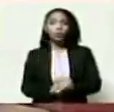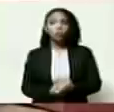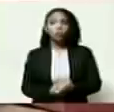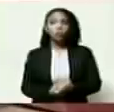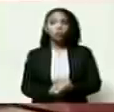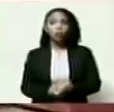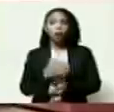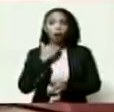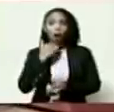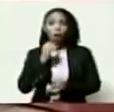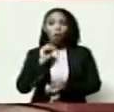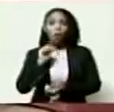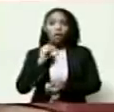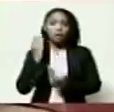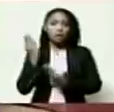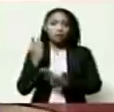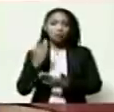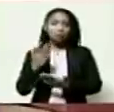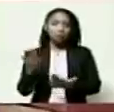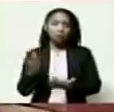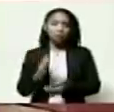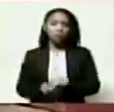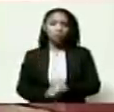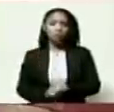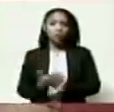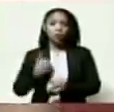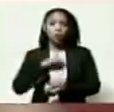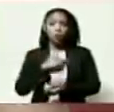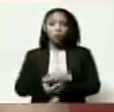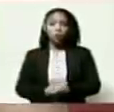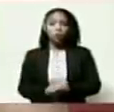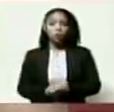cuando hay algo así, pues, que nosotros